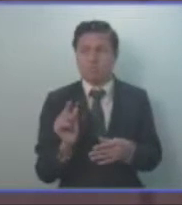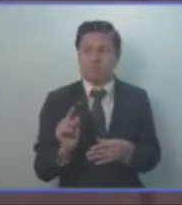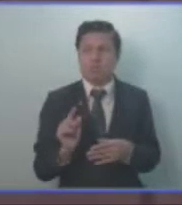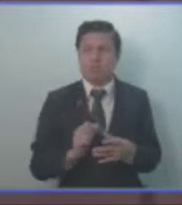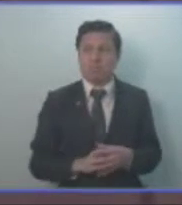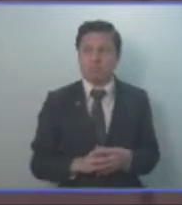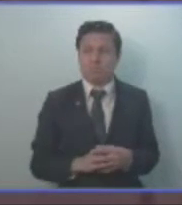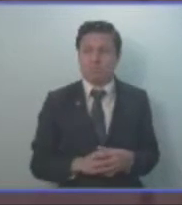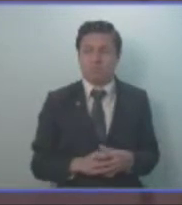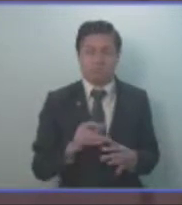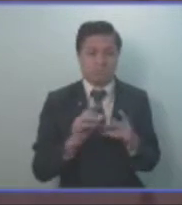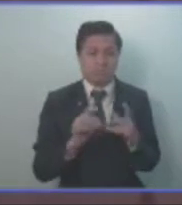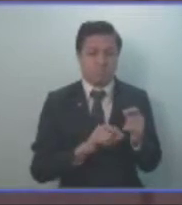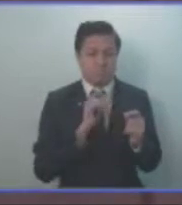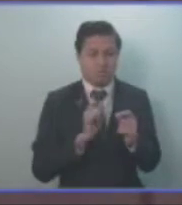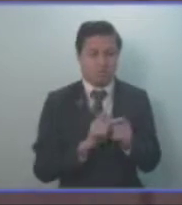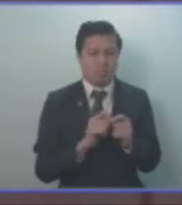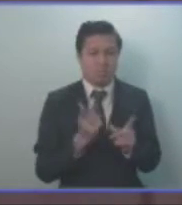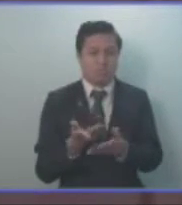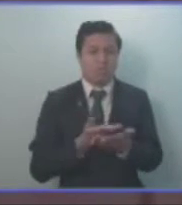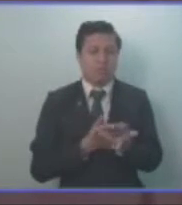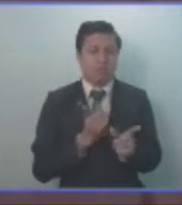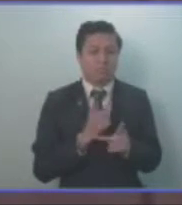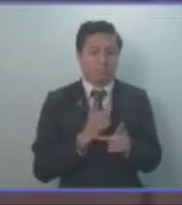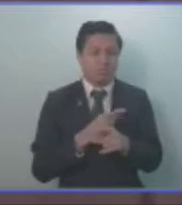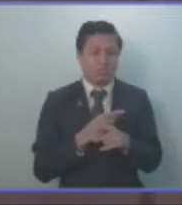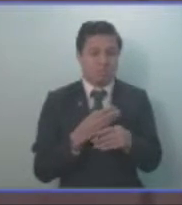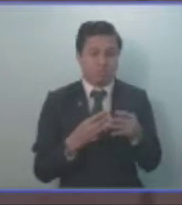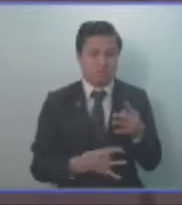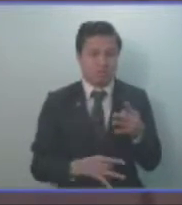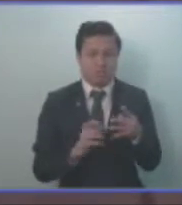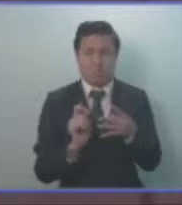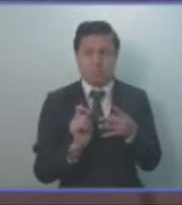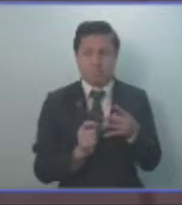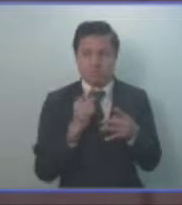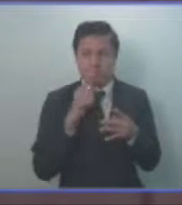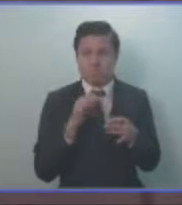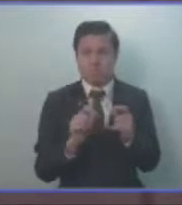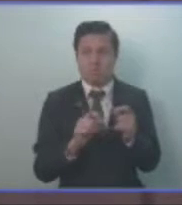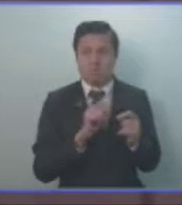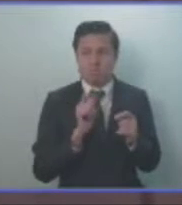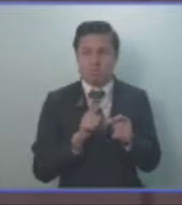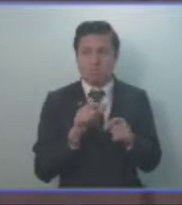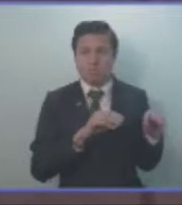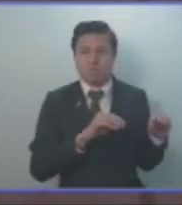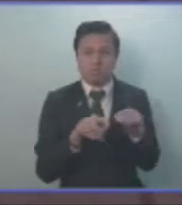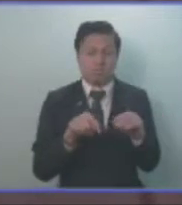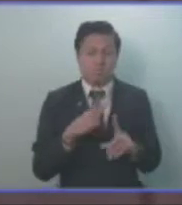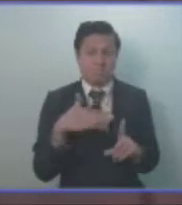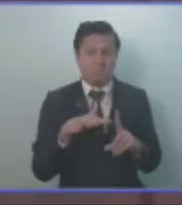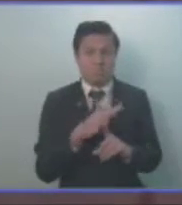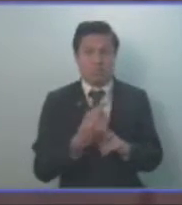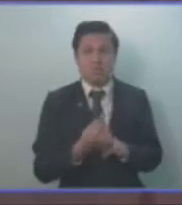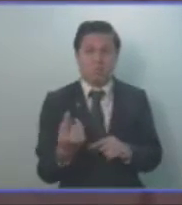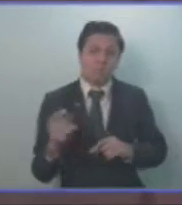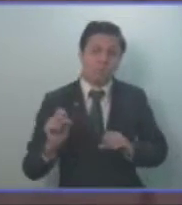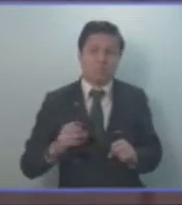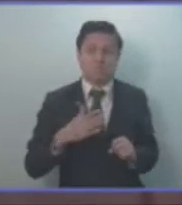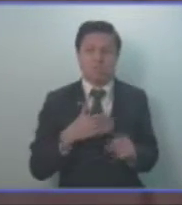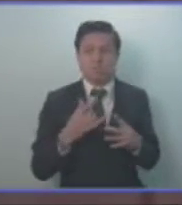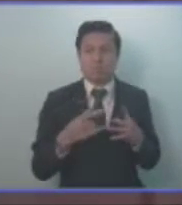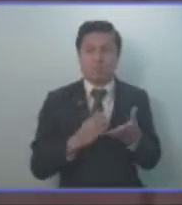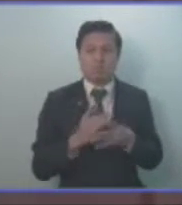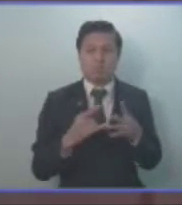permiso, y a efectuar las modificaciones en los registros que a el efecto posea. En estos casos, la persona natural o